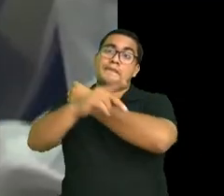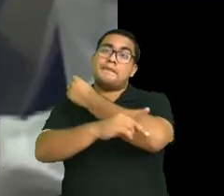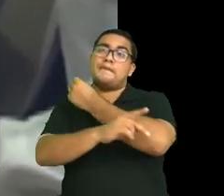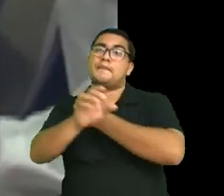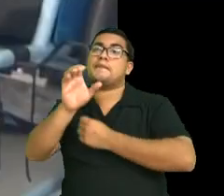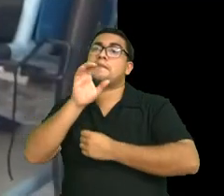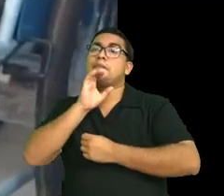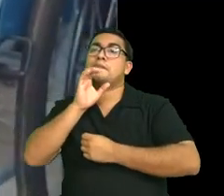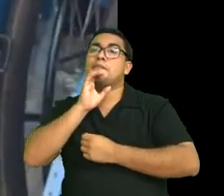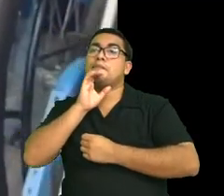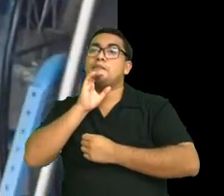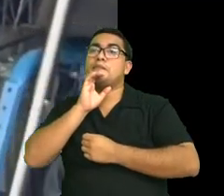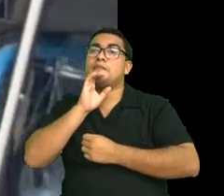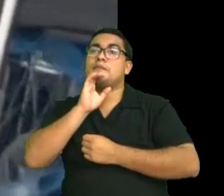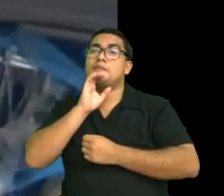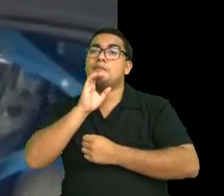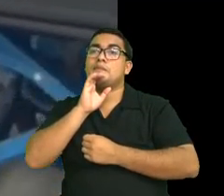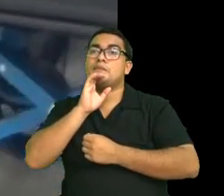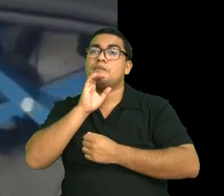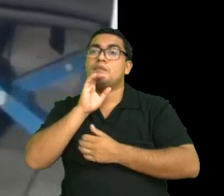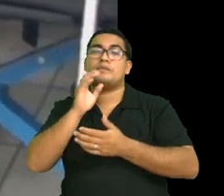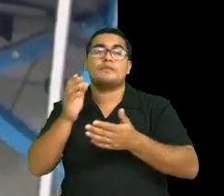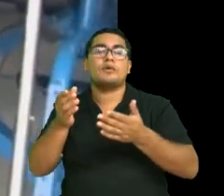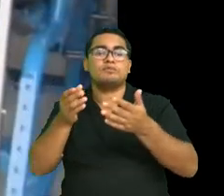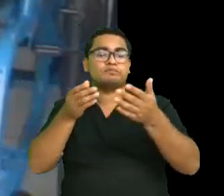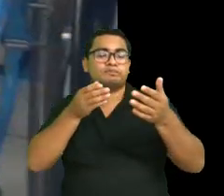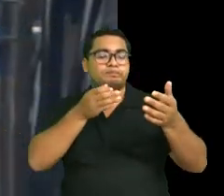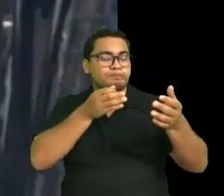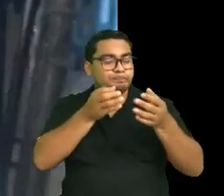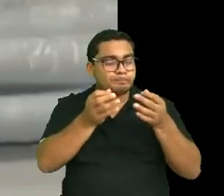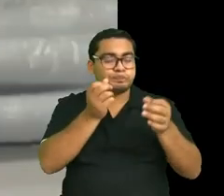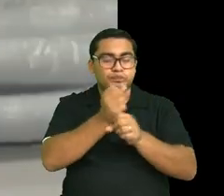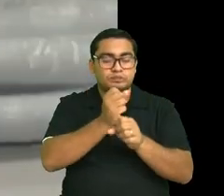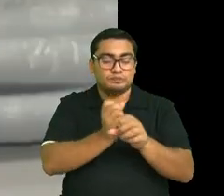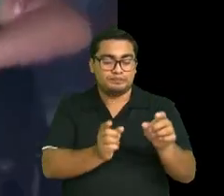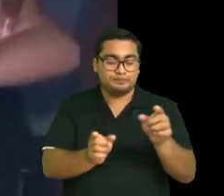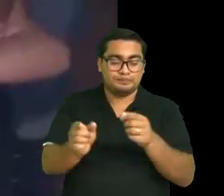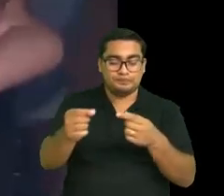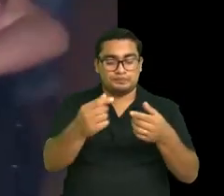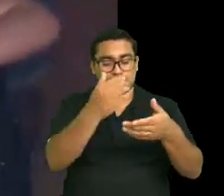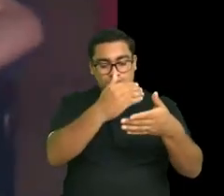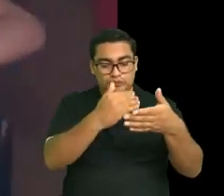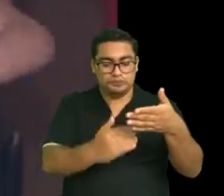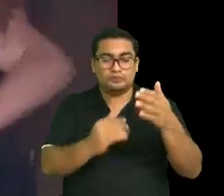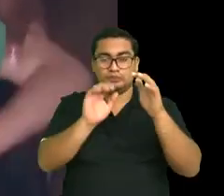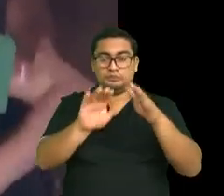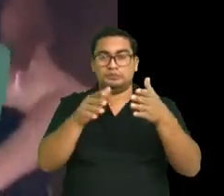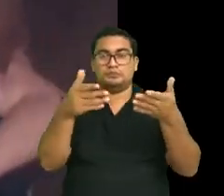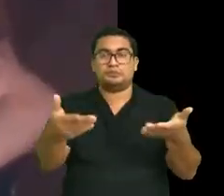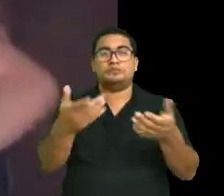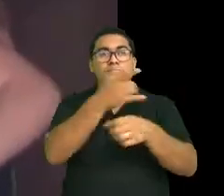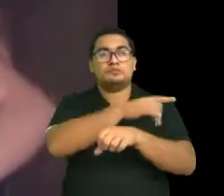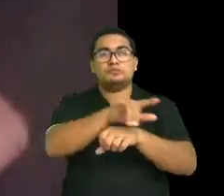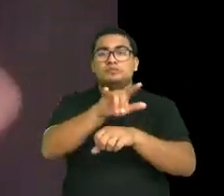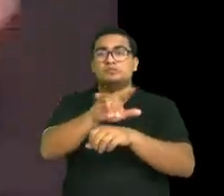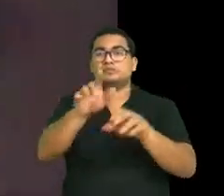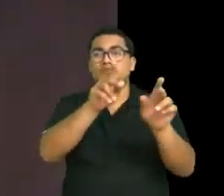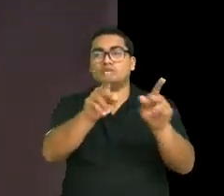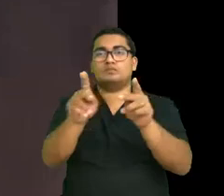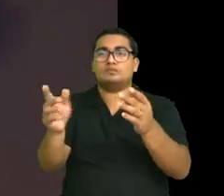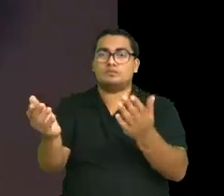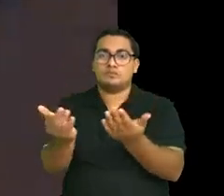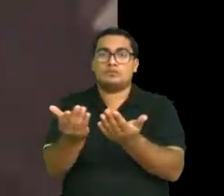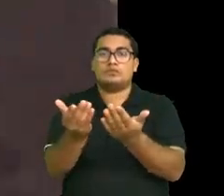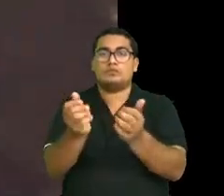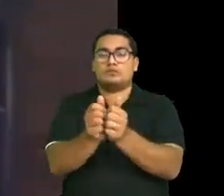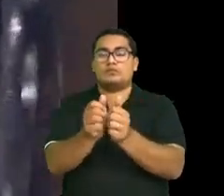que nos ayudaron a hacer todo un diseño, una estrategia, un diagnóstico, ¿verdad?, de la salud, para tener un diagnóstico y para tener la información